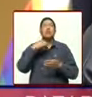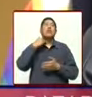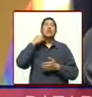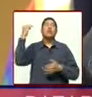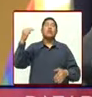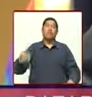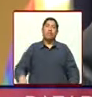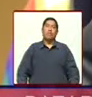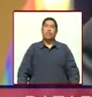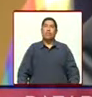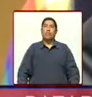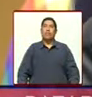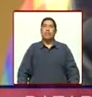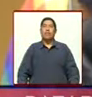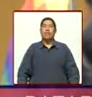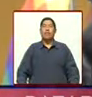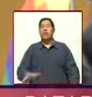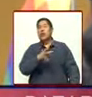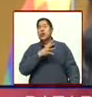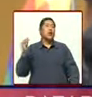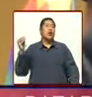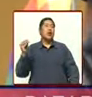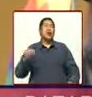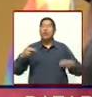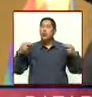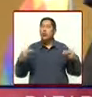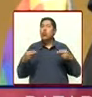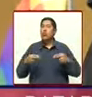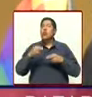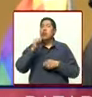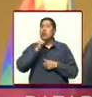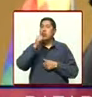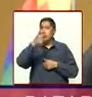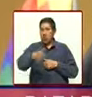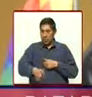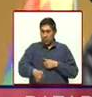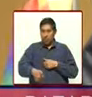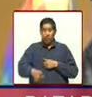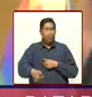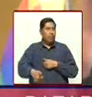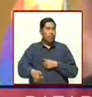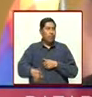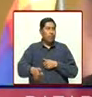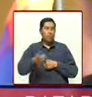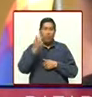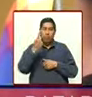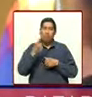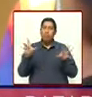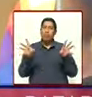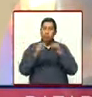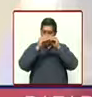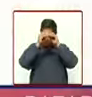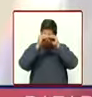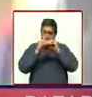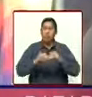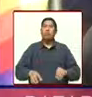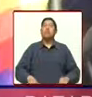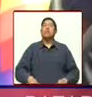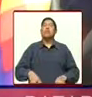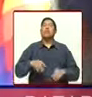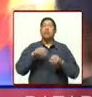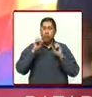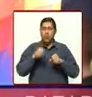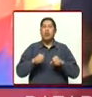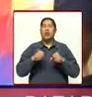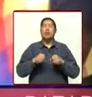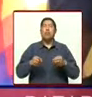Murillo. Y de manera urgente para el día de mañana, un ampliado nacional para